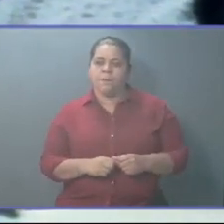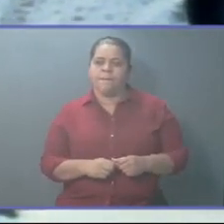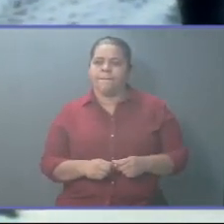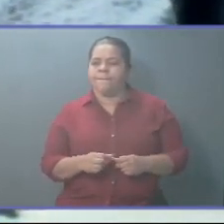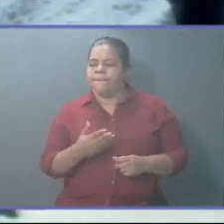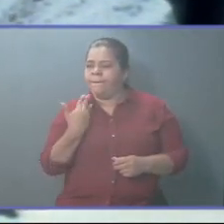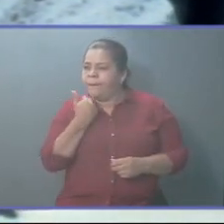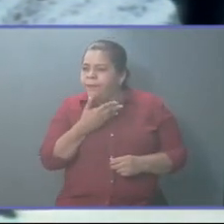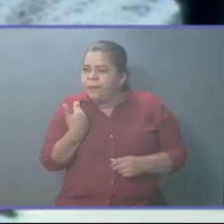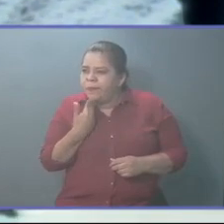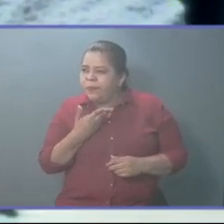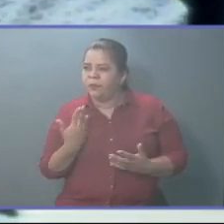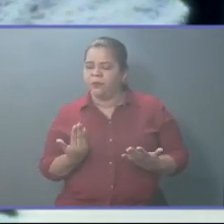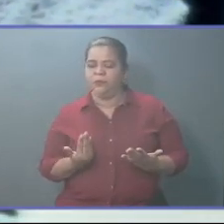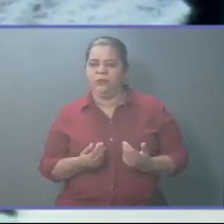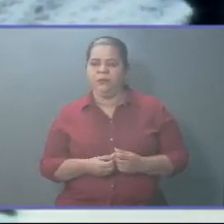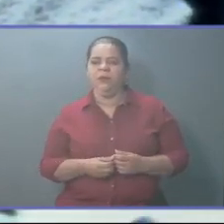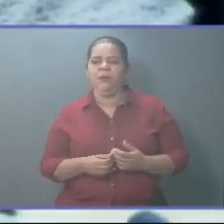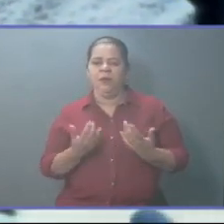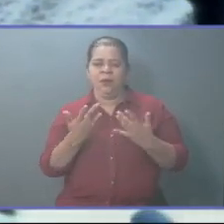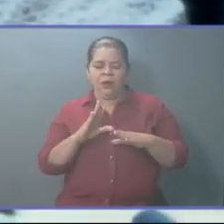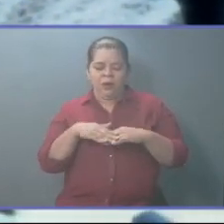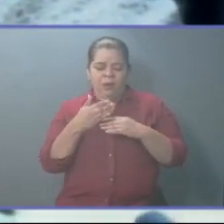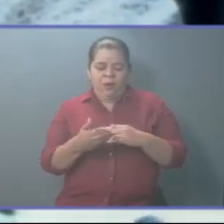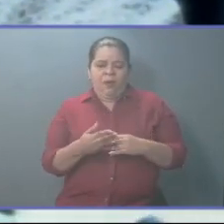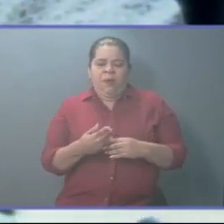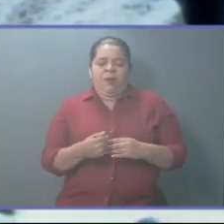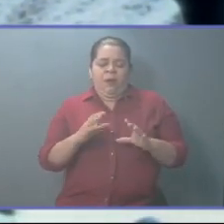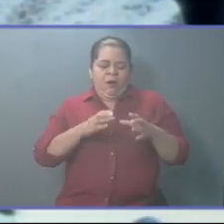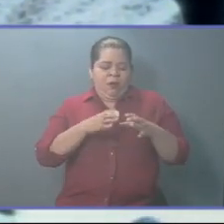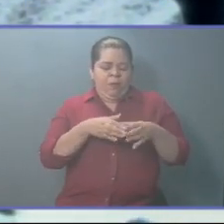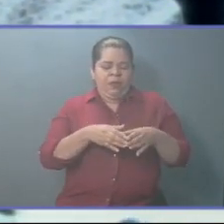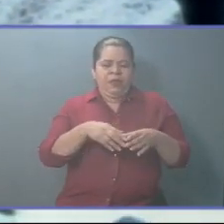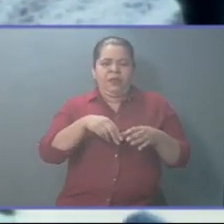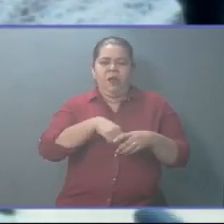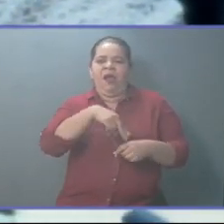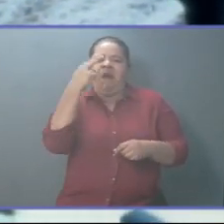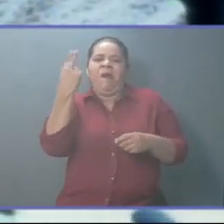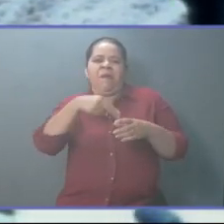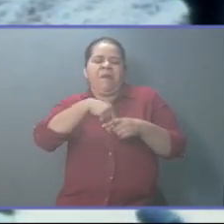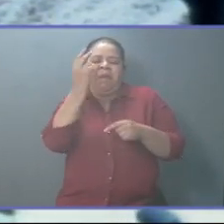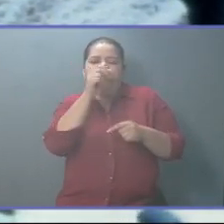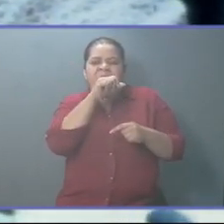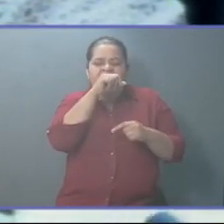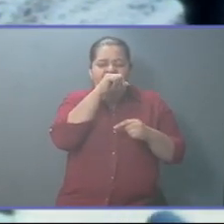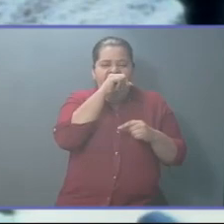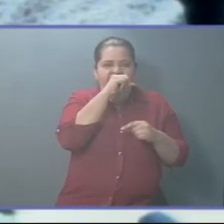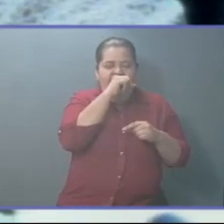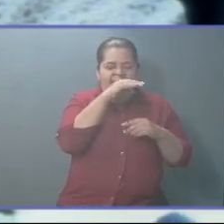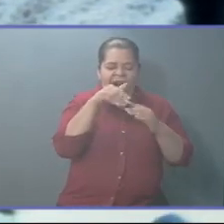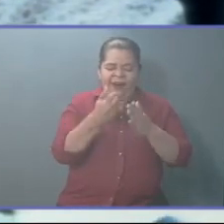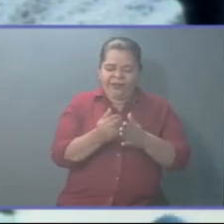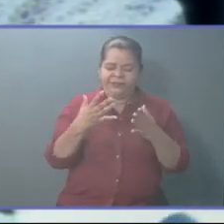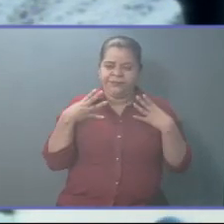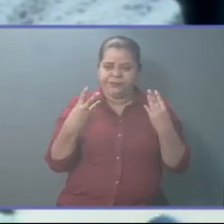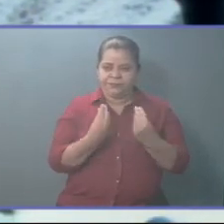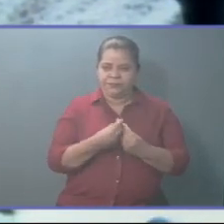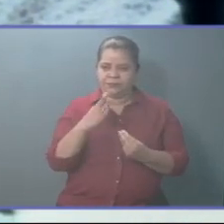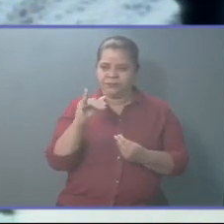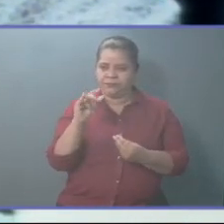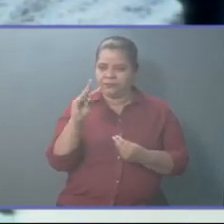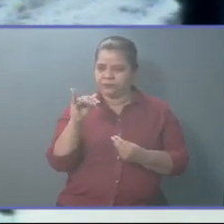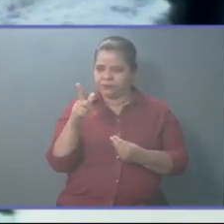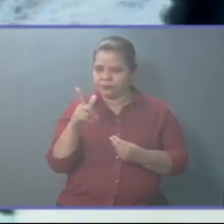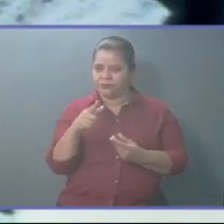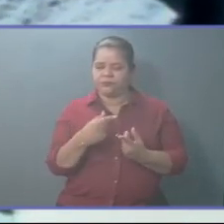resultó? Terminó renunciando el comité, los miembros de la sociedad civil. ¿Y